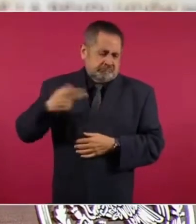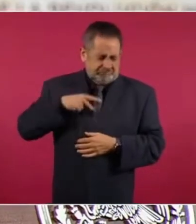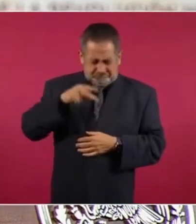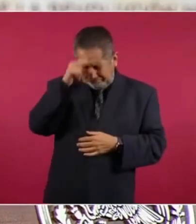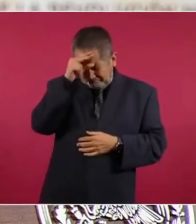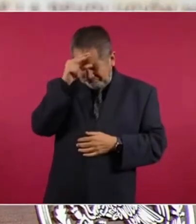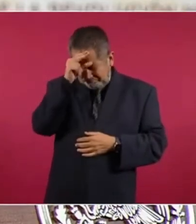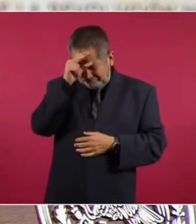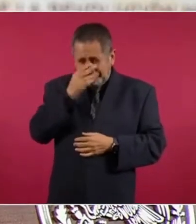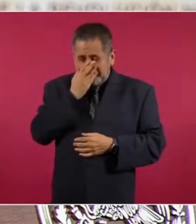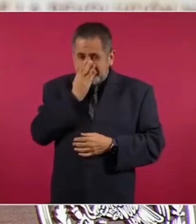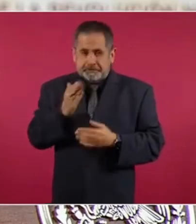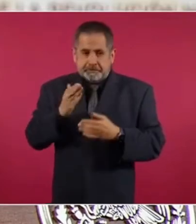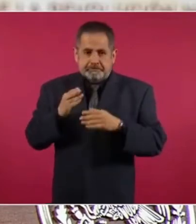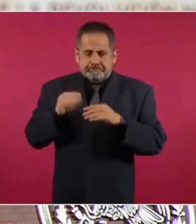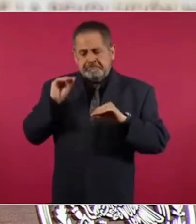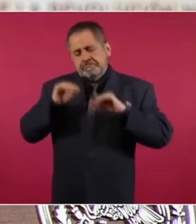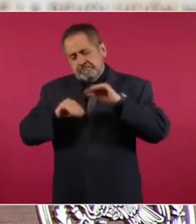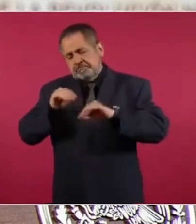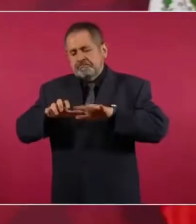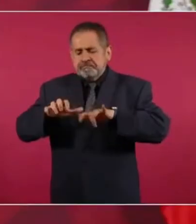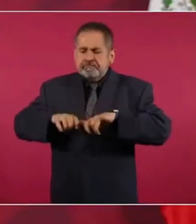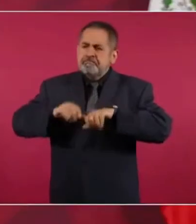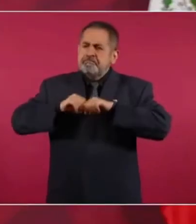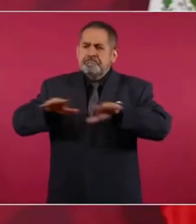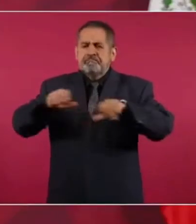inteligente que está constantemente opinando.